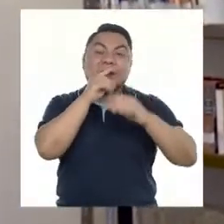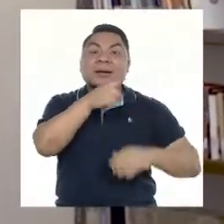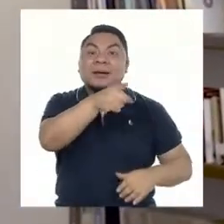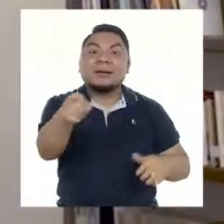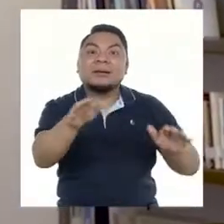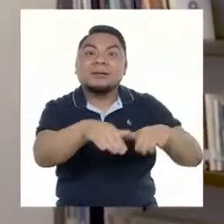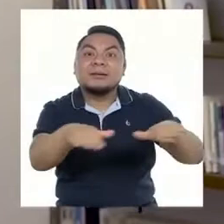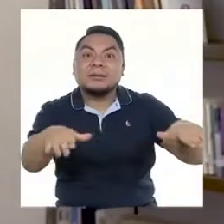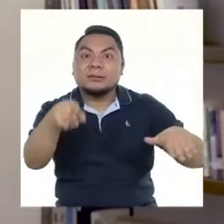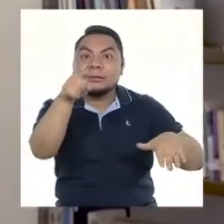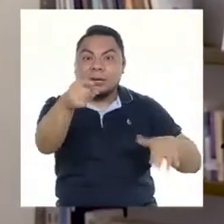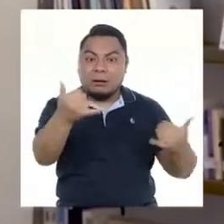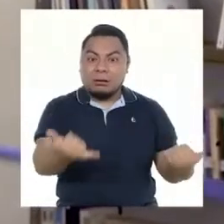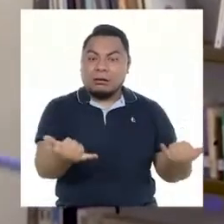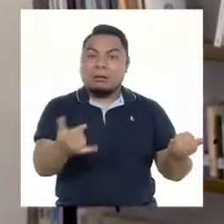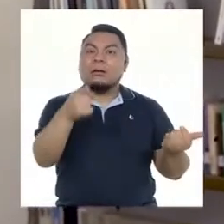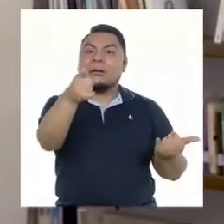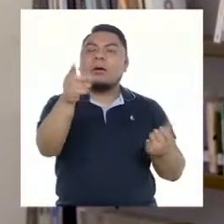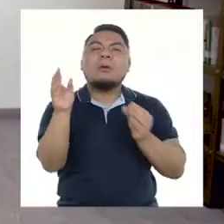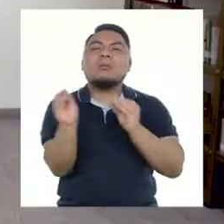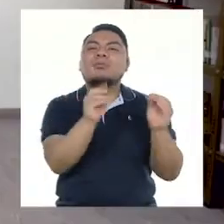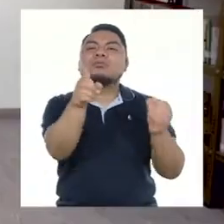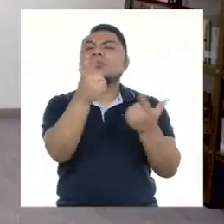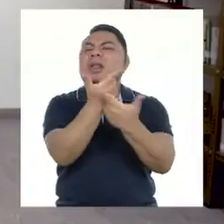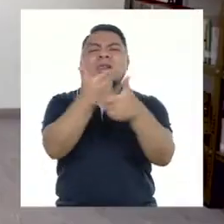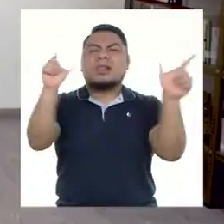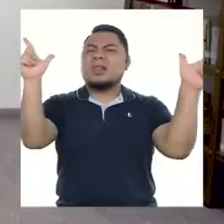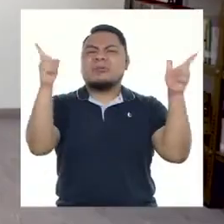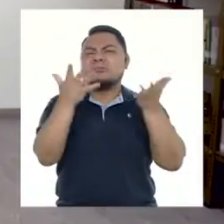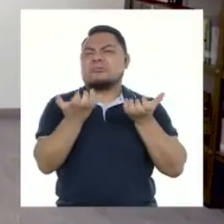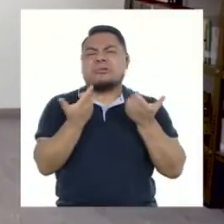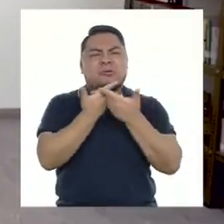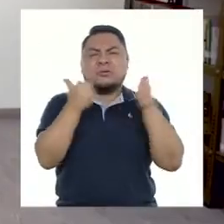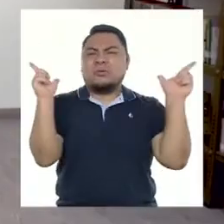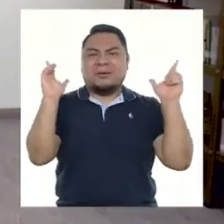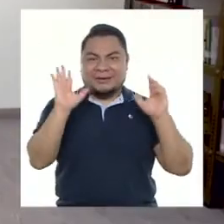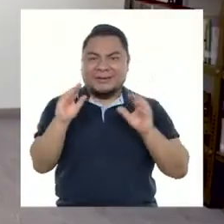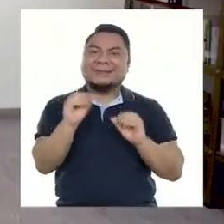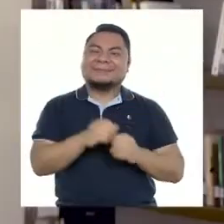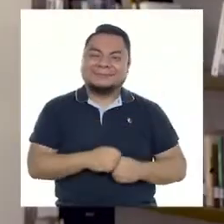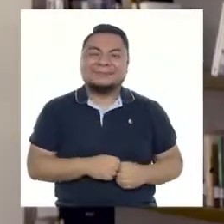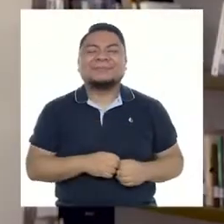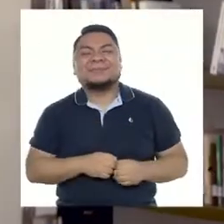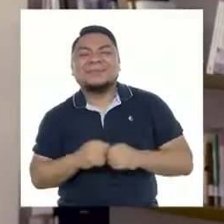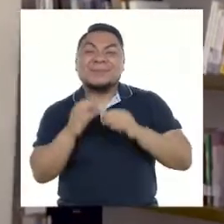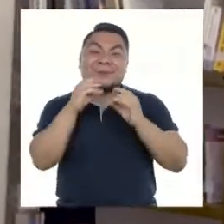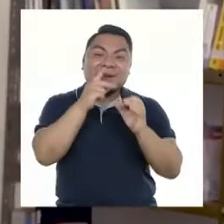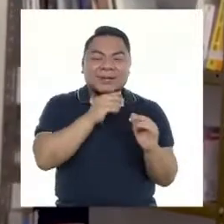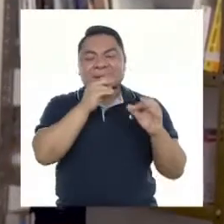Niñas y niños, en este momento, muévanse como quieran y como puedan.